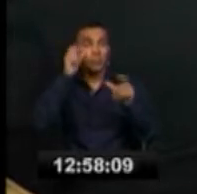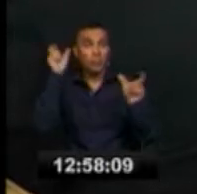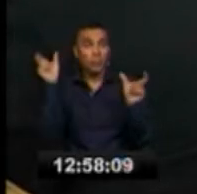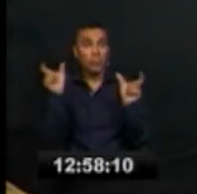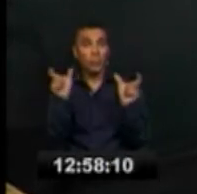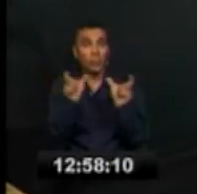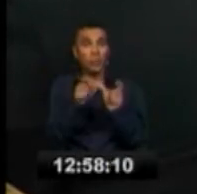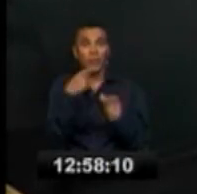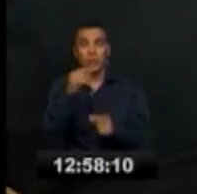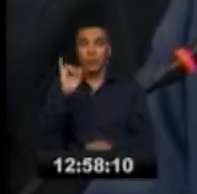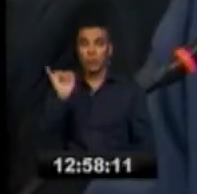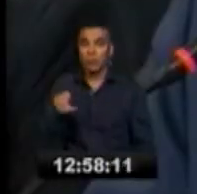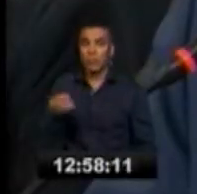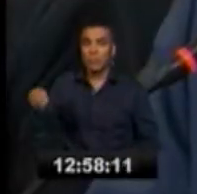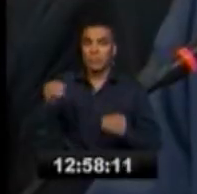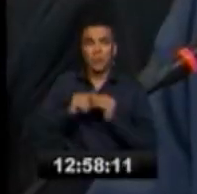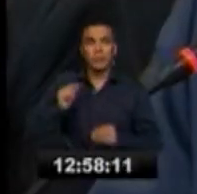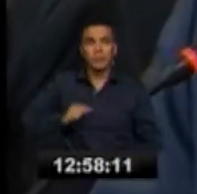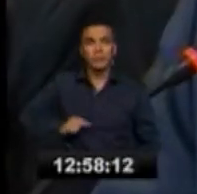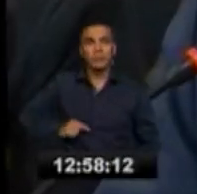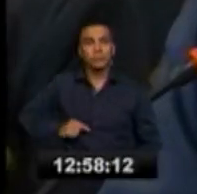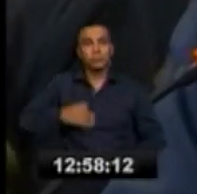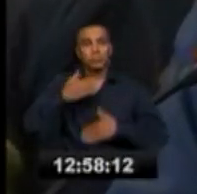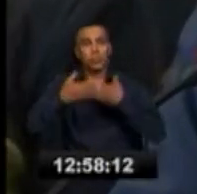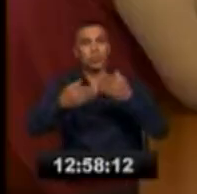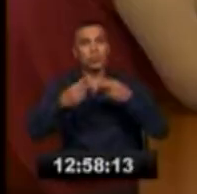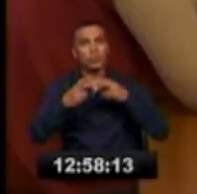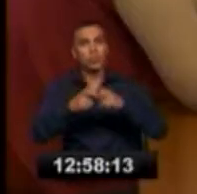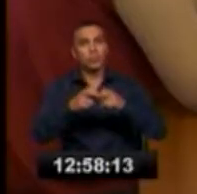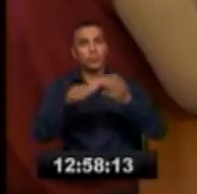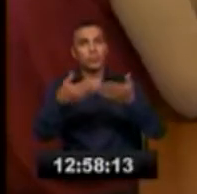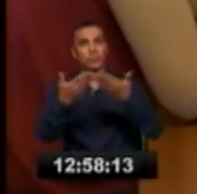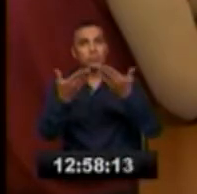señaló que el jueves entregará detalles de los procesos que están en investigación. Cristian Hidalgo, TC Televisión.